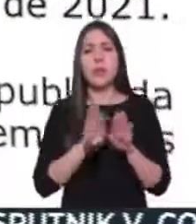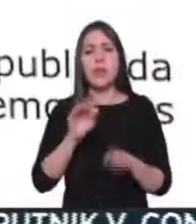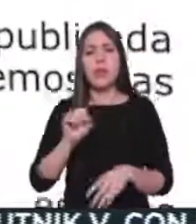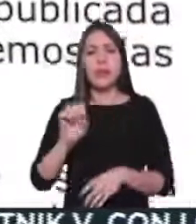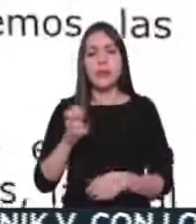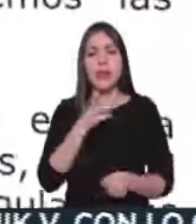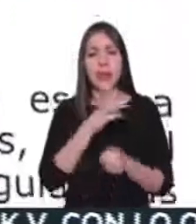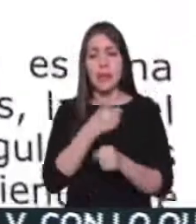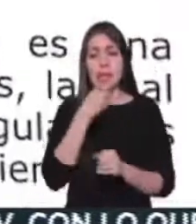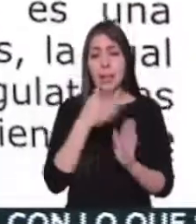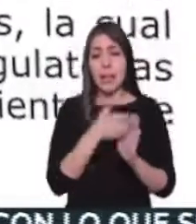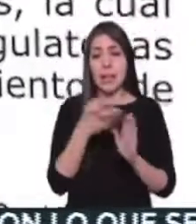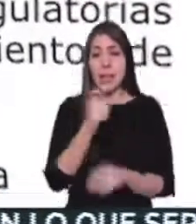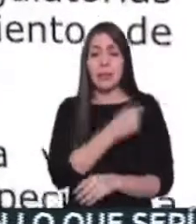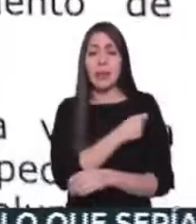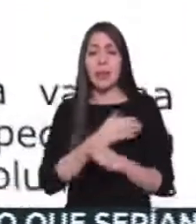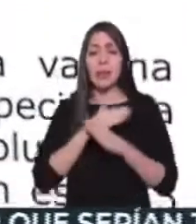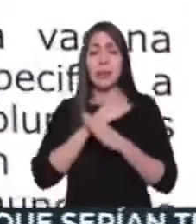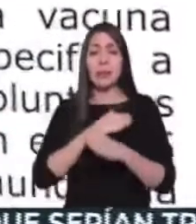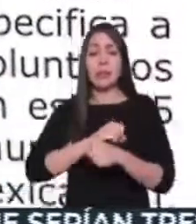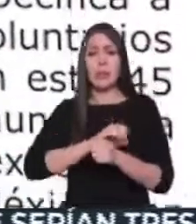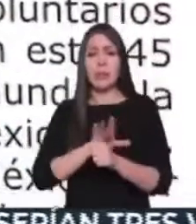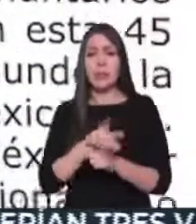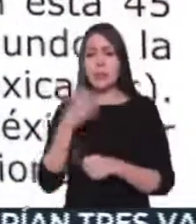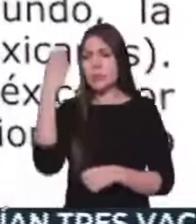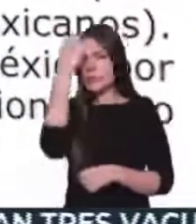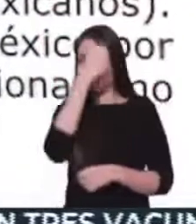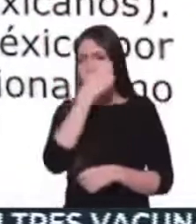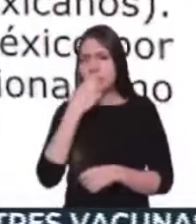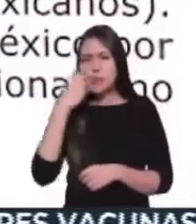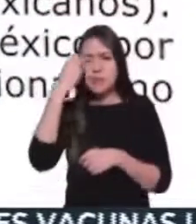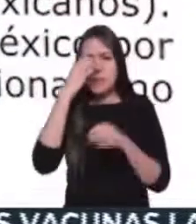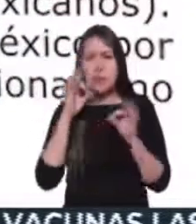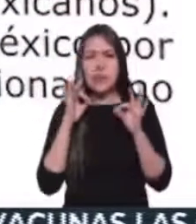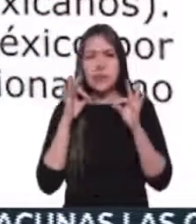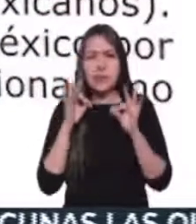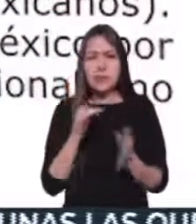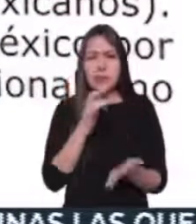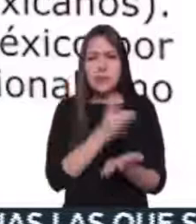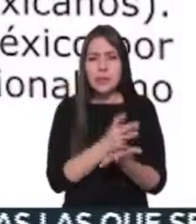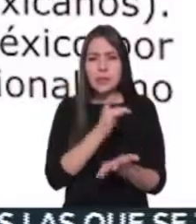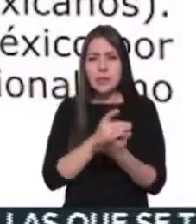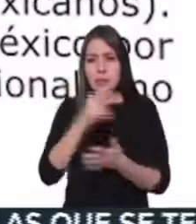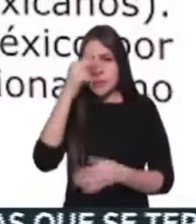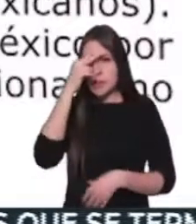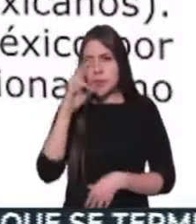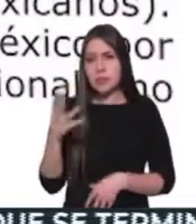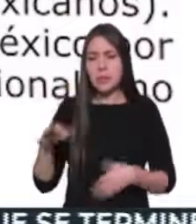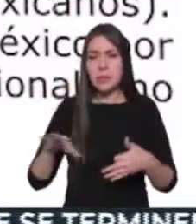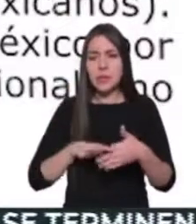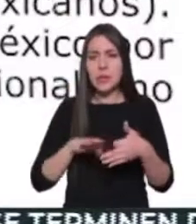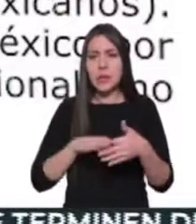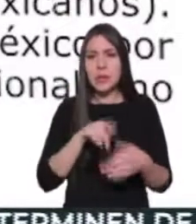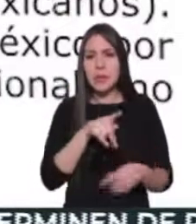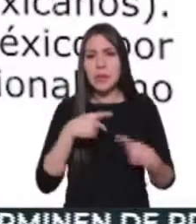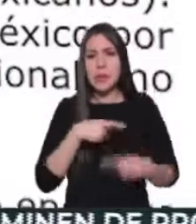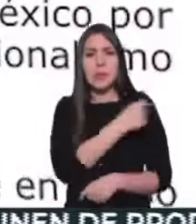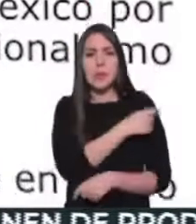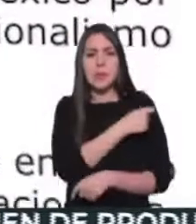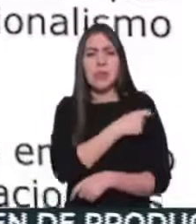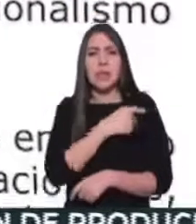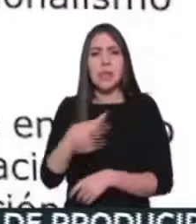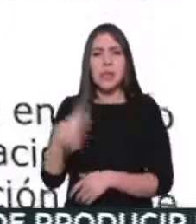donde informa que es la única vacuna anti-COVID que ha evaluado de manera específica a la población mexicana con casi 15,000